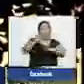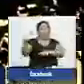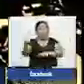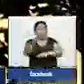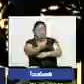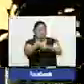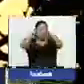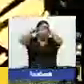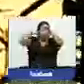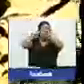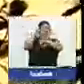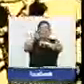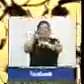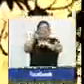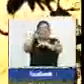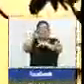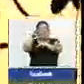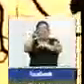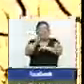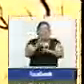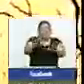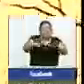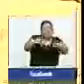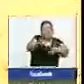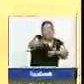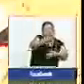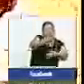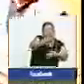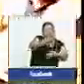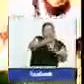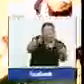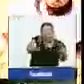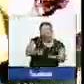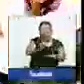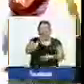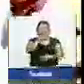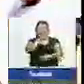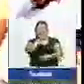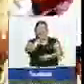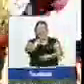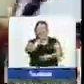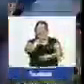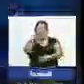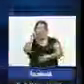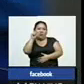Con imágenes de Medardo Chicas, para la Noticia del Pueblo, Benel Castillo.